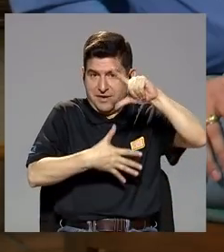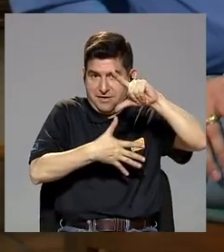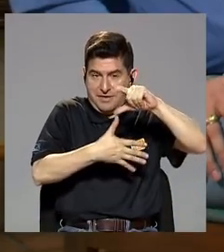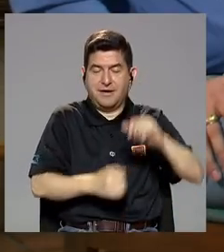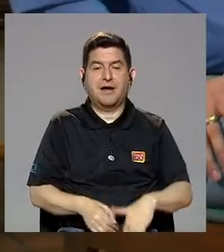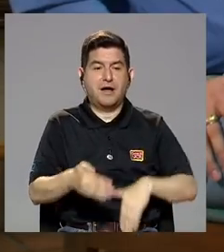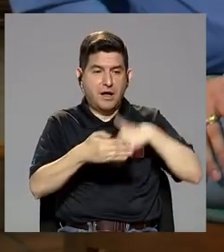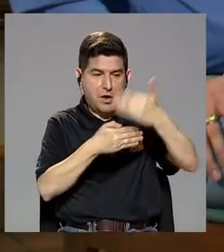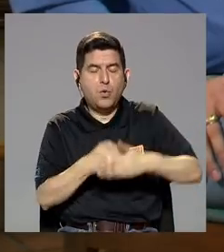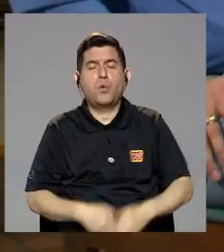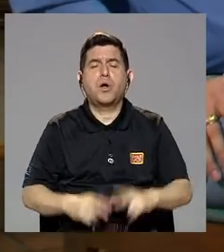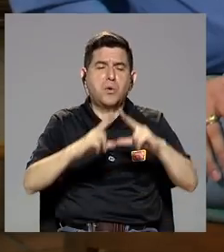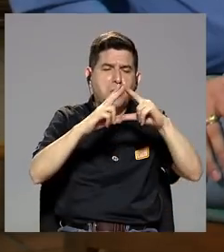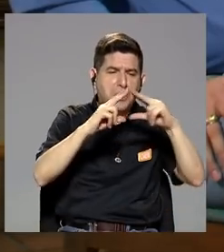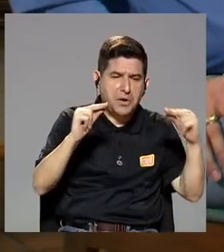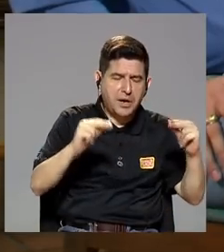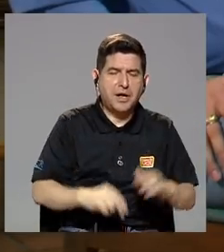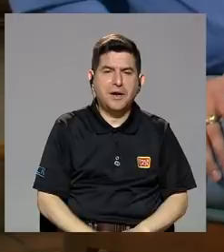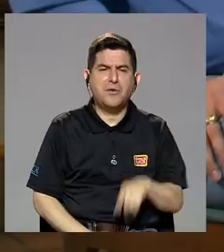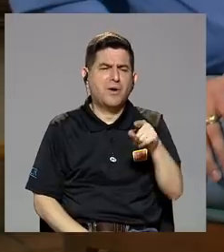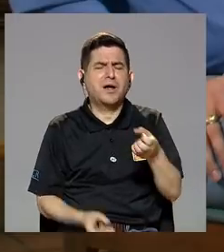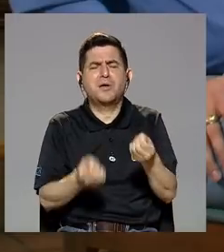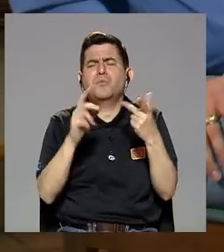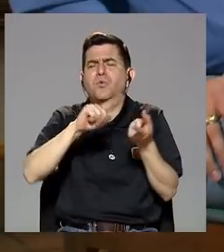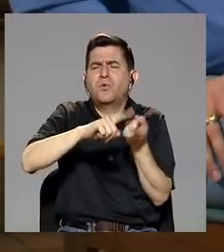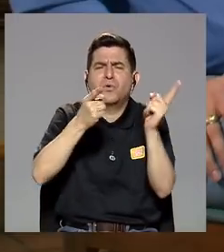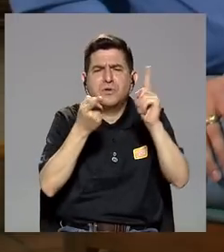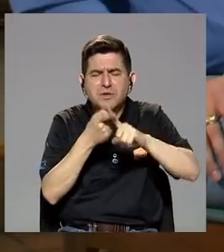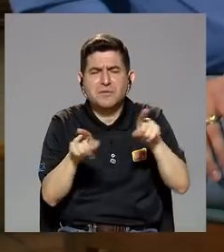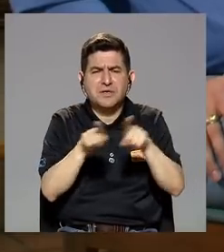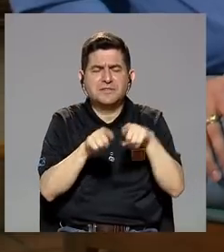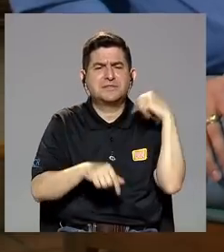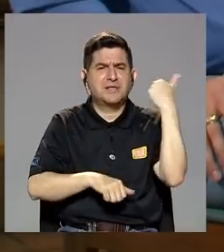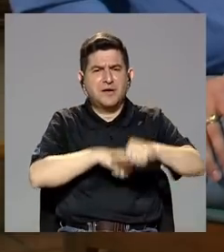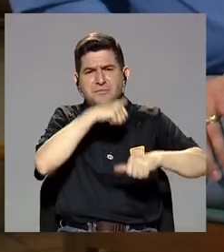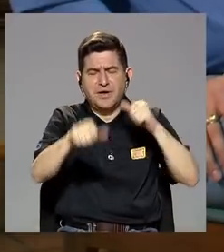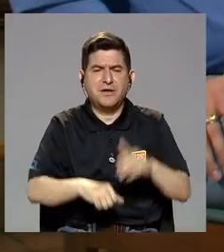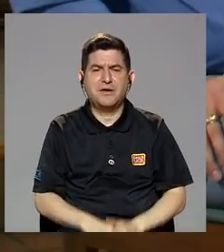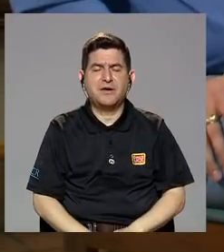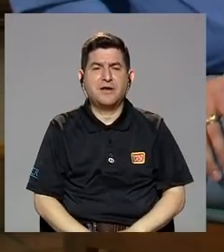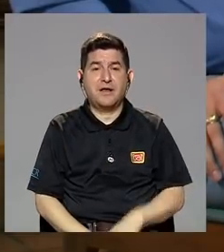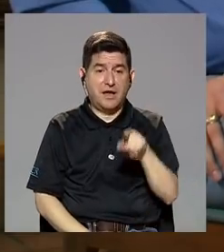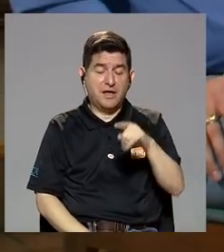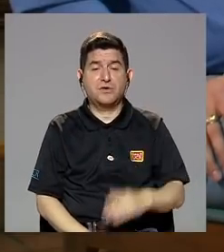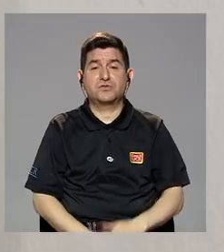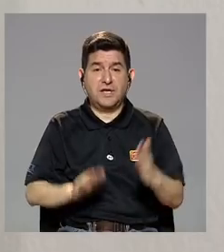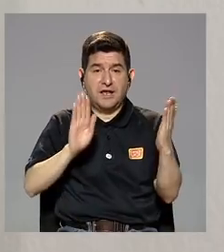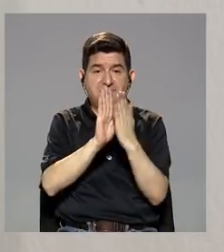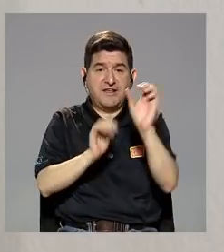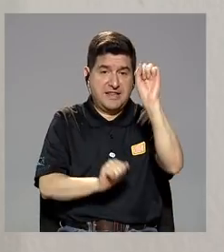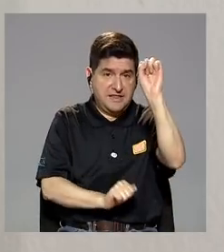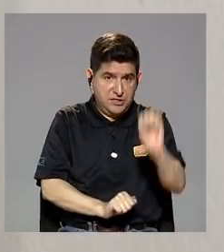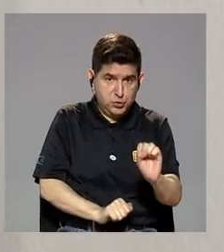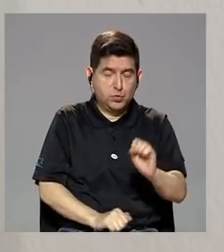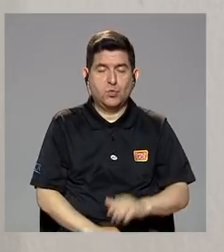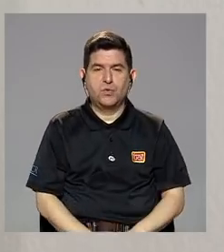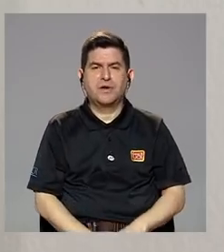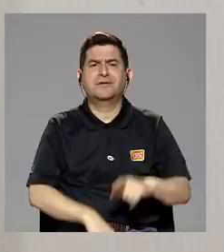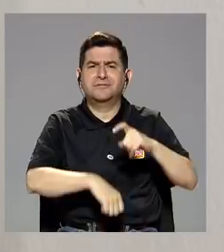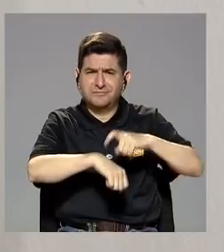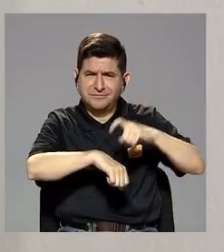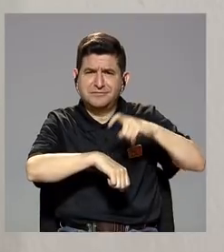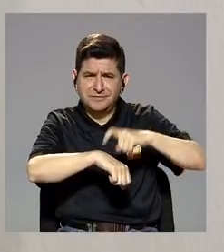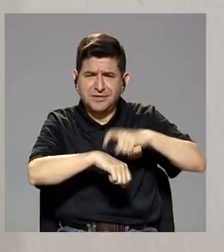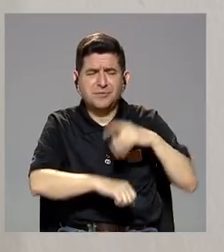después fuimos a nicaragua y me encontré con un montón de amigos que habían combatido en el frente sur también y nada es una